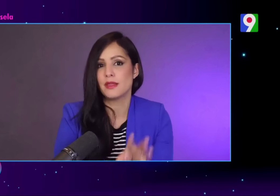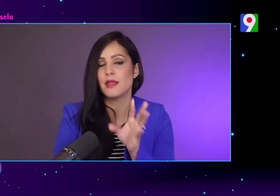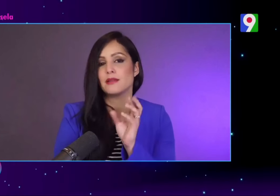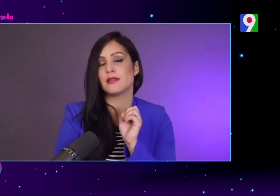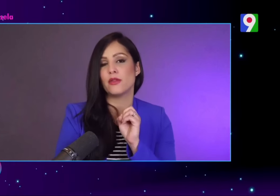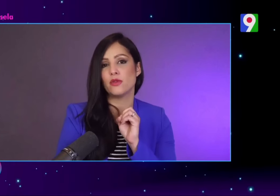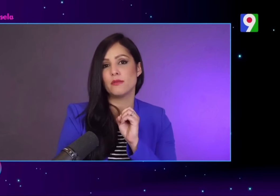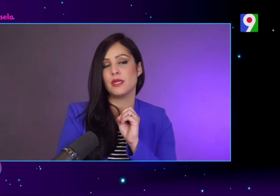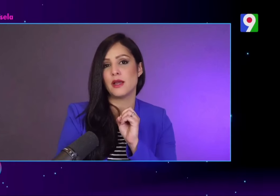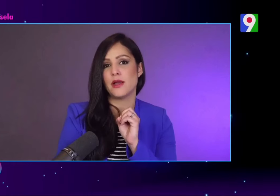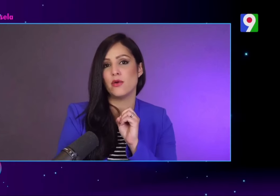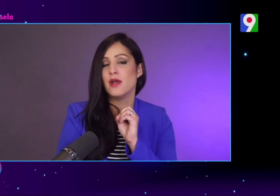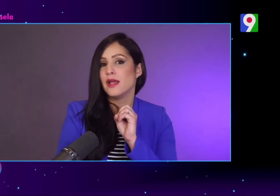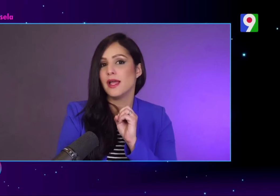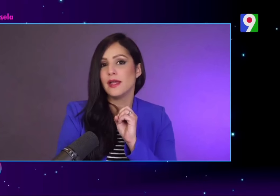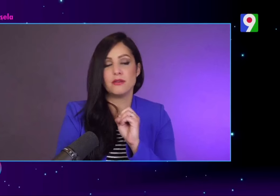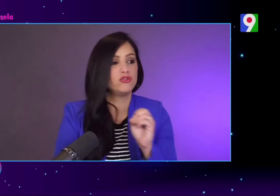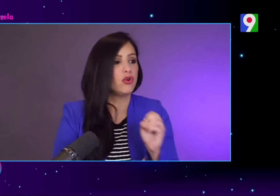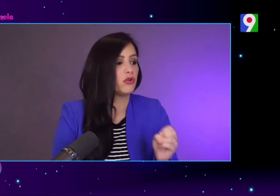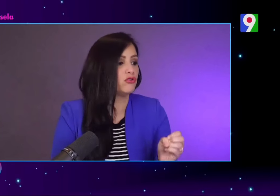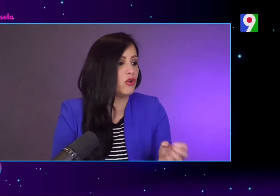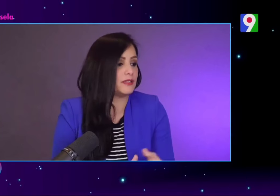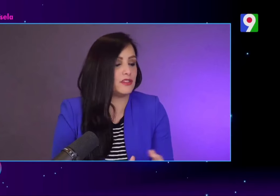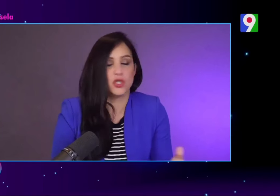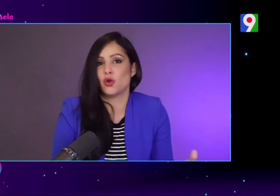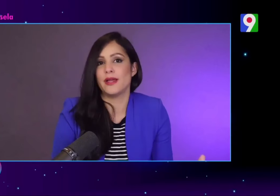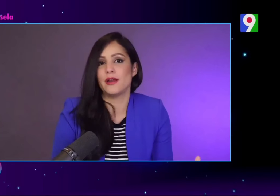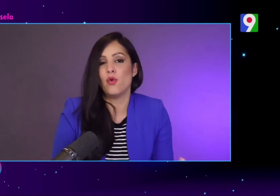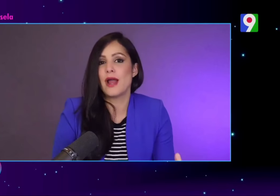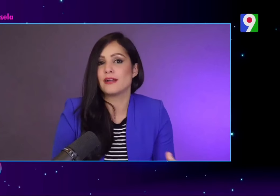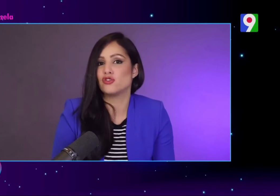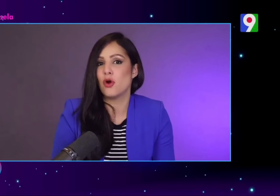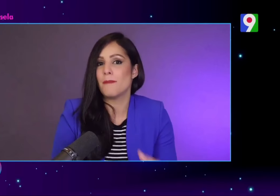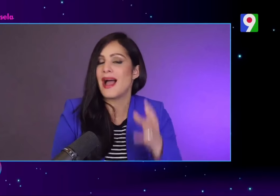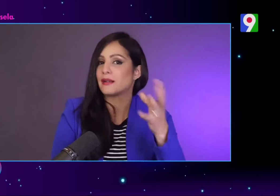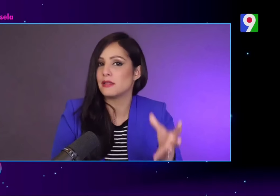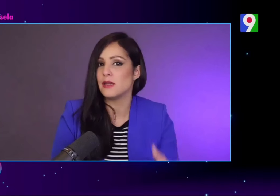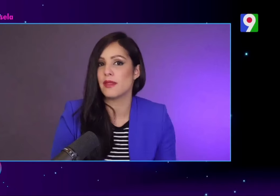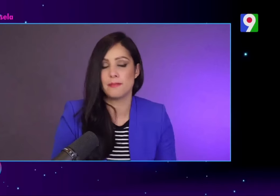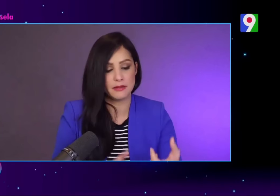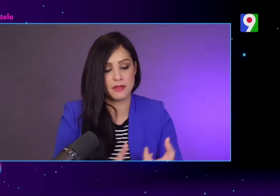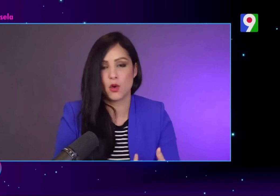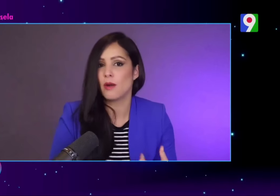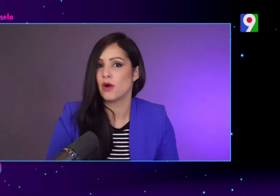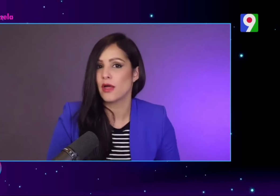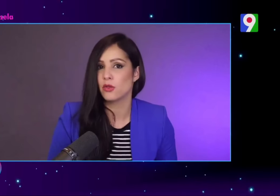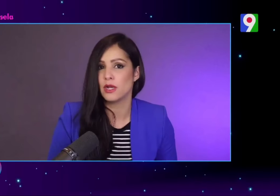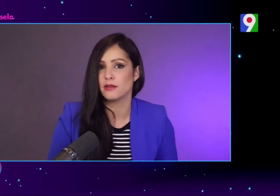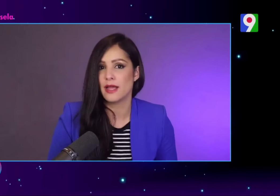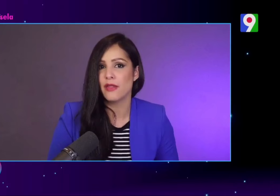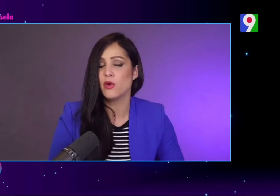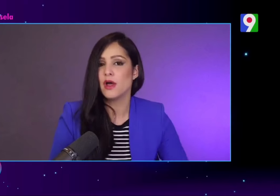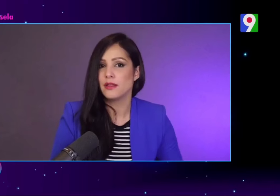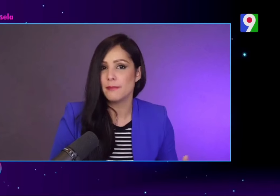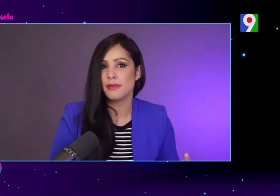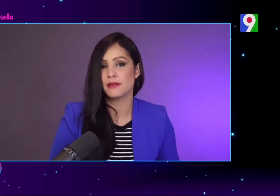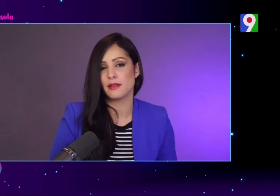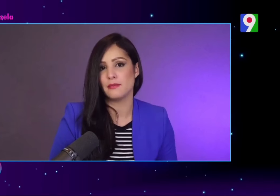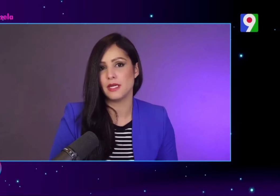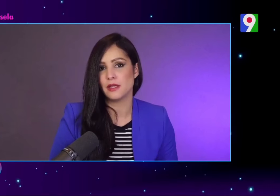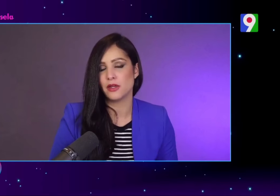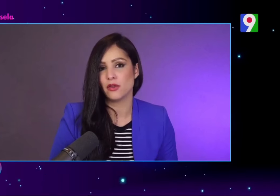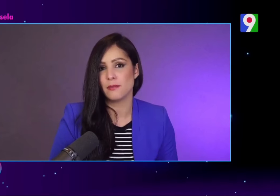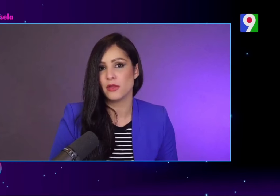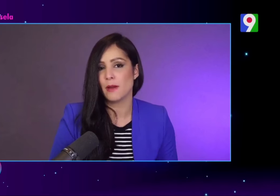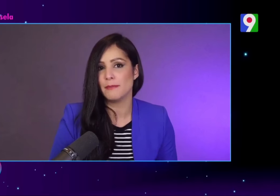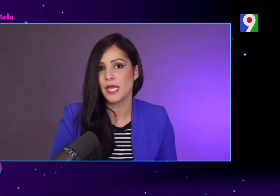propiedad del Estado dominicano Es que yo yo necesito ver una acción más activa de parte de los abogados del estado de